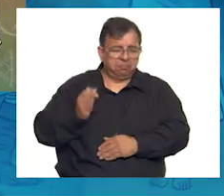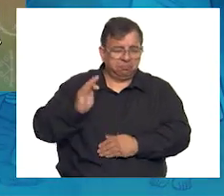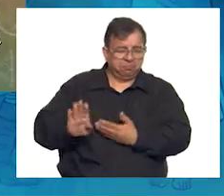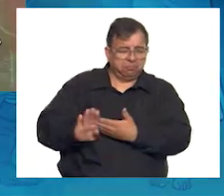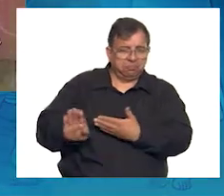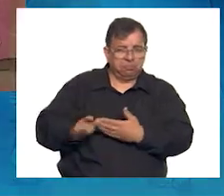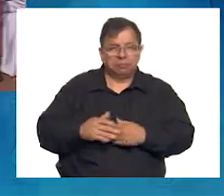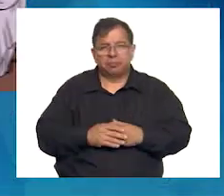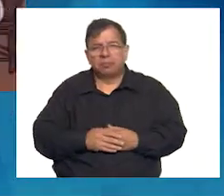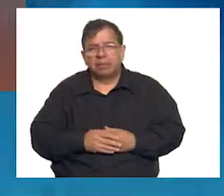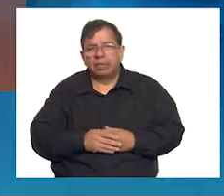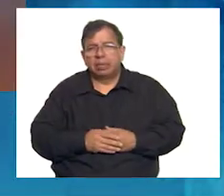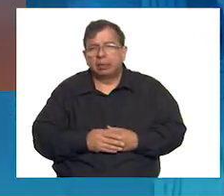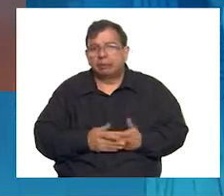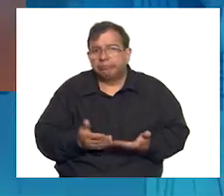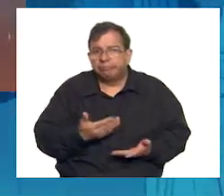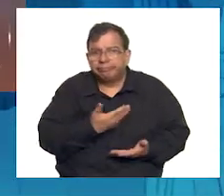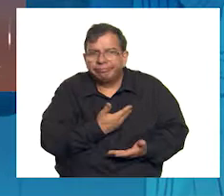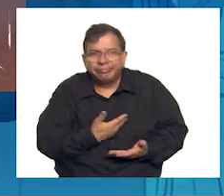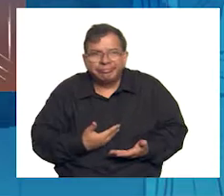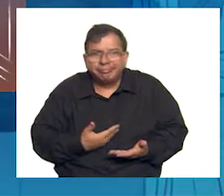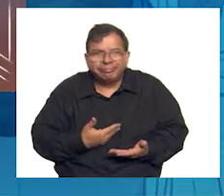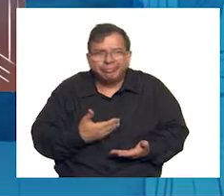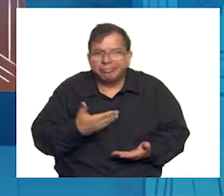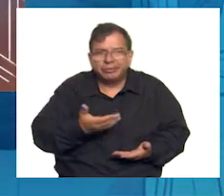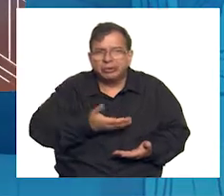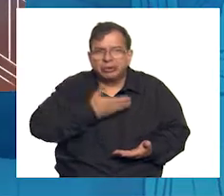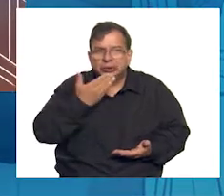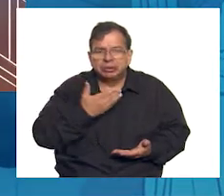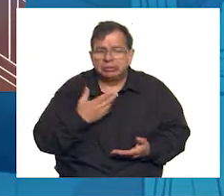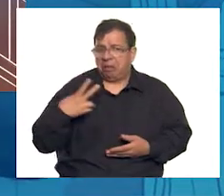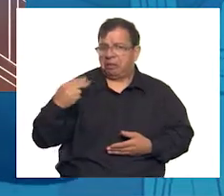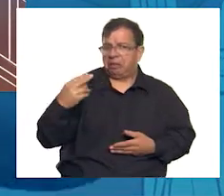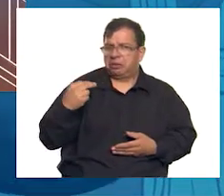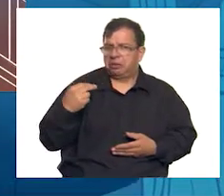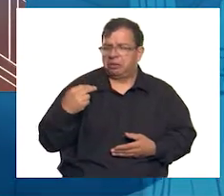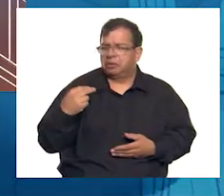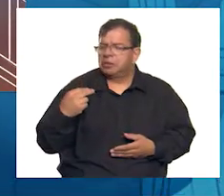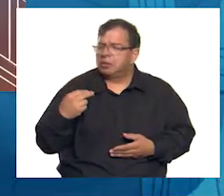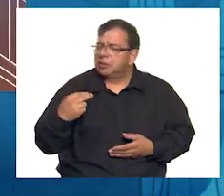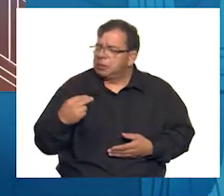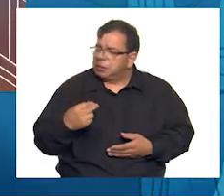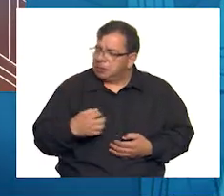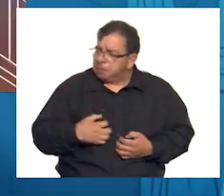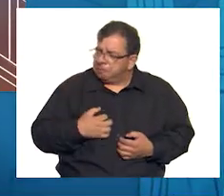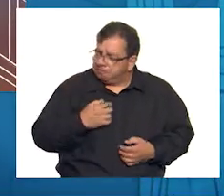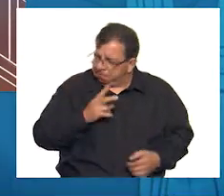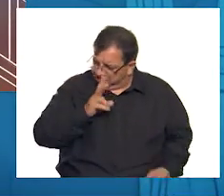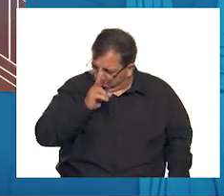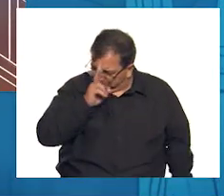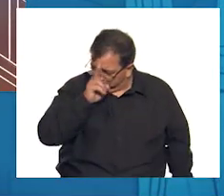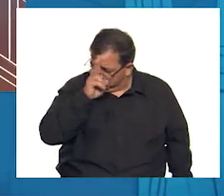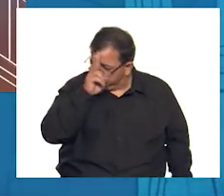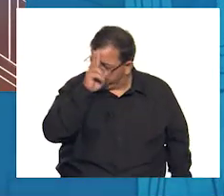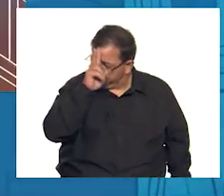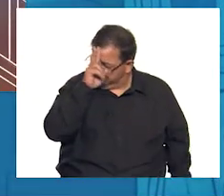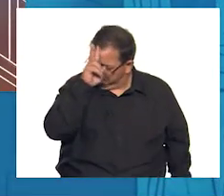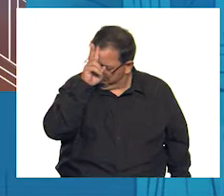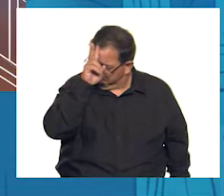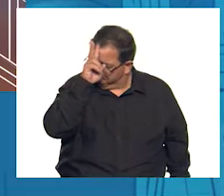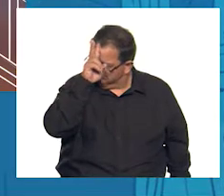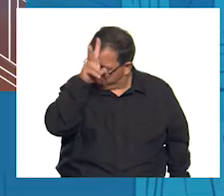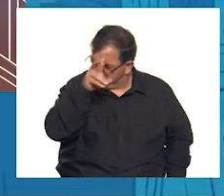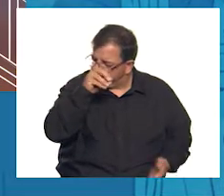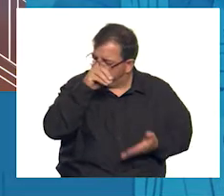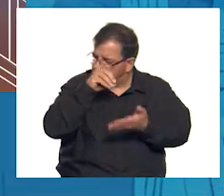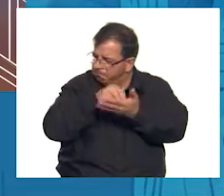proposiciones. Como el alcalde no estaba acostumbrado al rechazo, juró vengarse de la mujer, de manera que fue